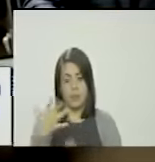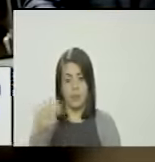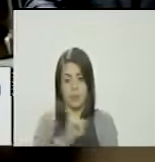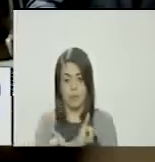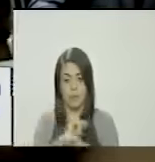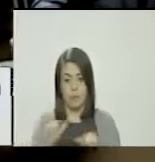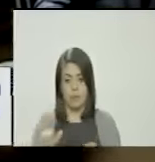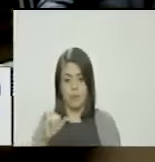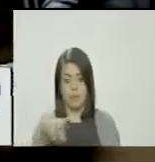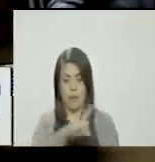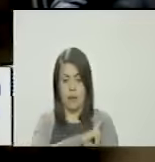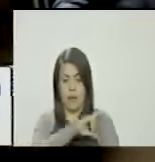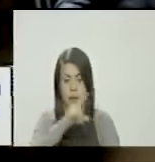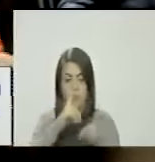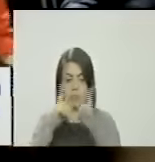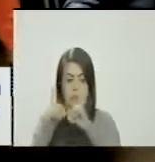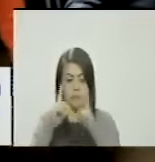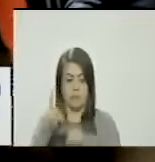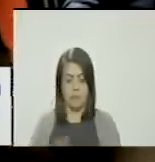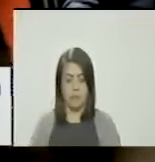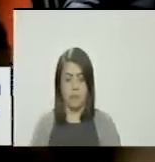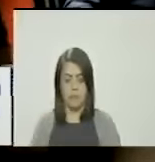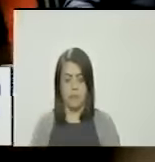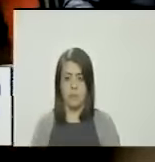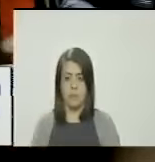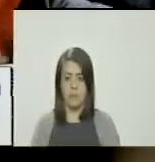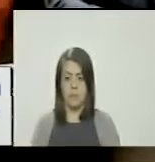todo, ciudadano director de debate.